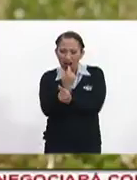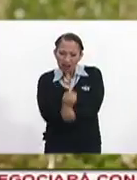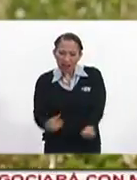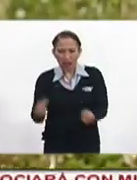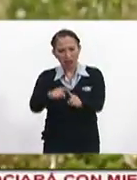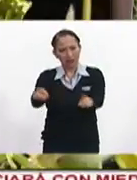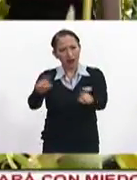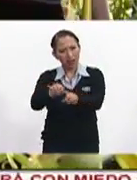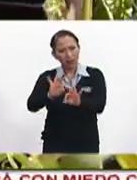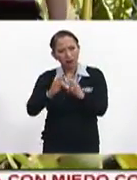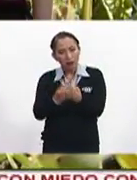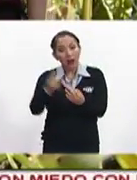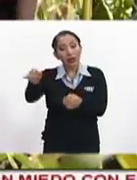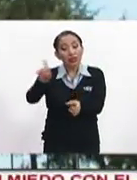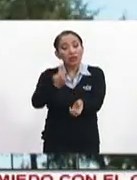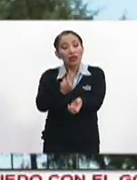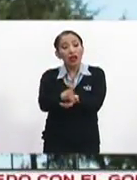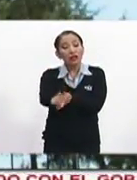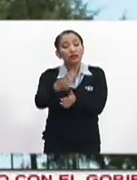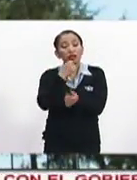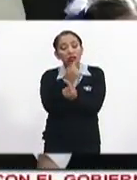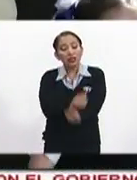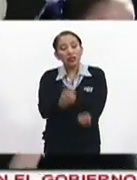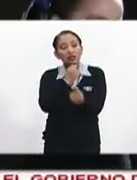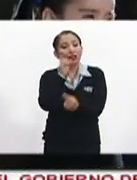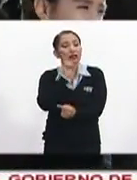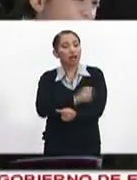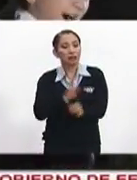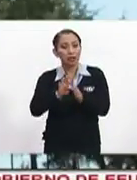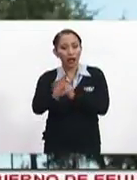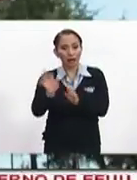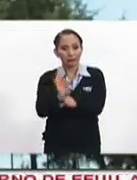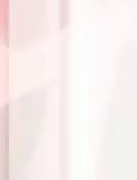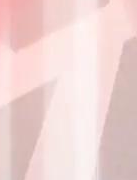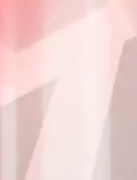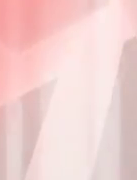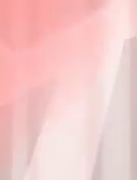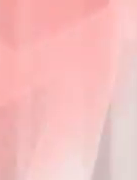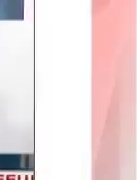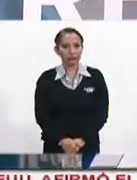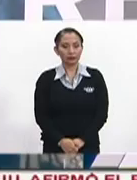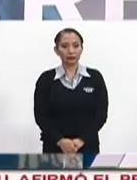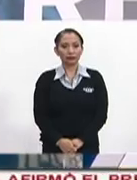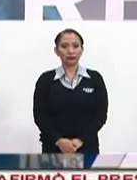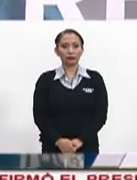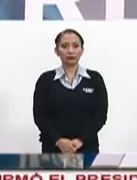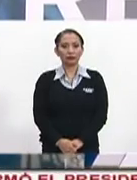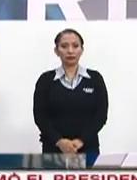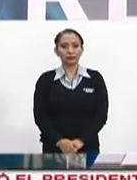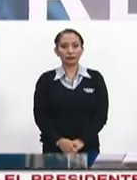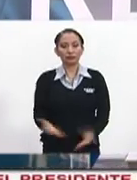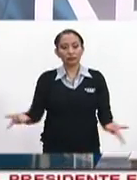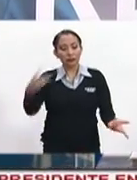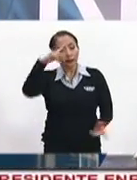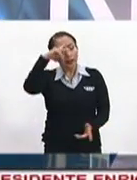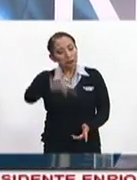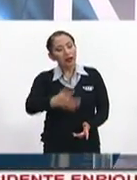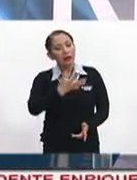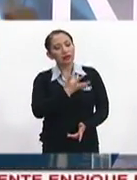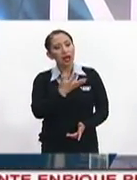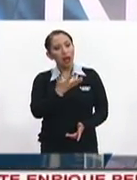sus formas y que protejan los derechos de niños y niñas migrantes. México cuenta